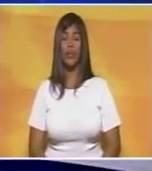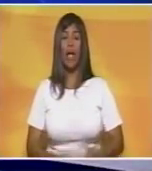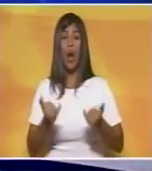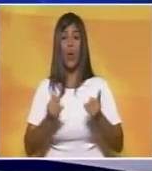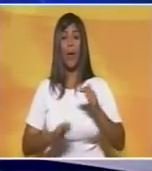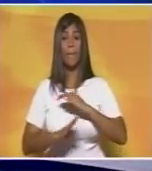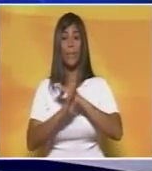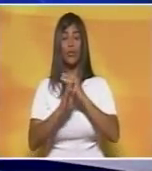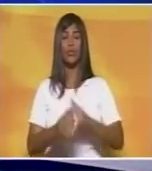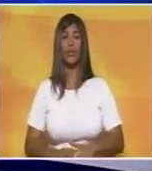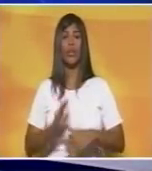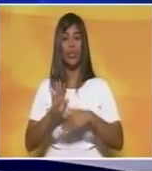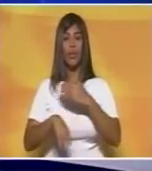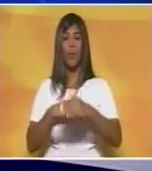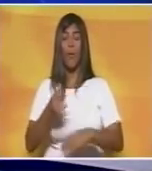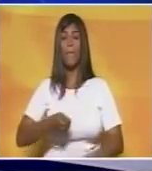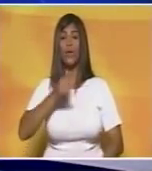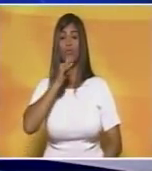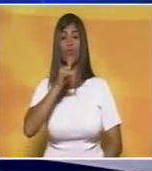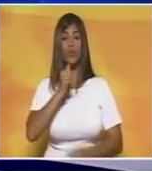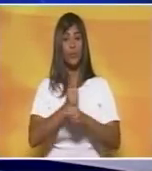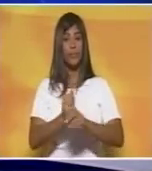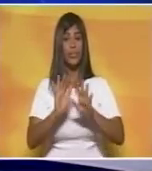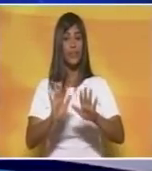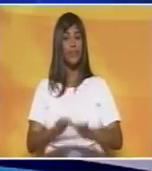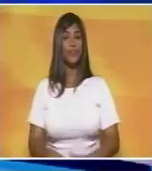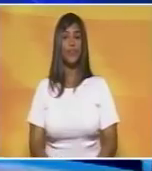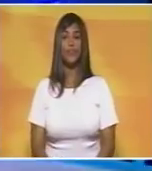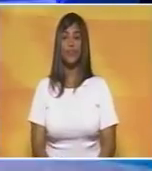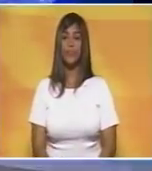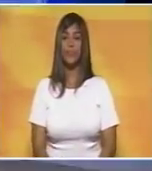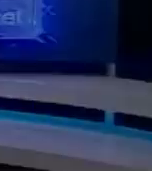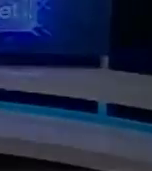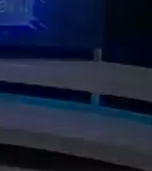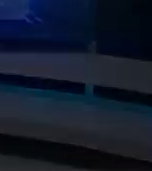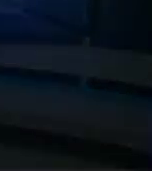Momento de una nueva pausa. Al regreso, más información. Ya venimos.